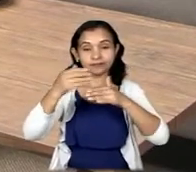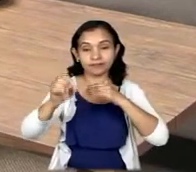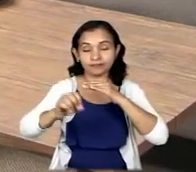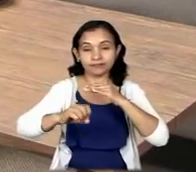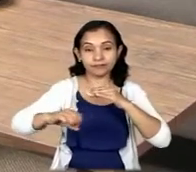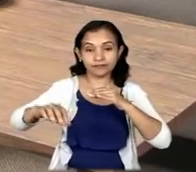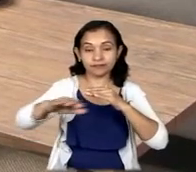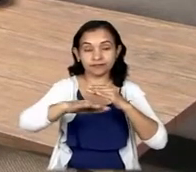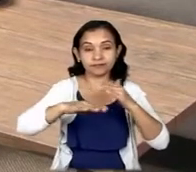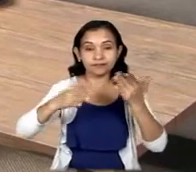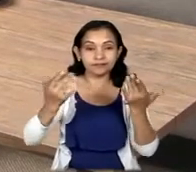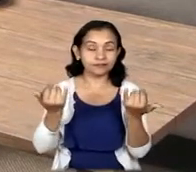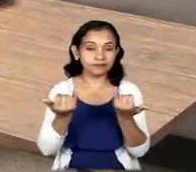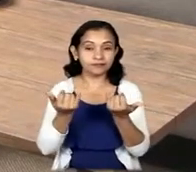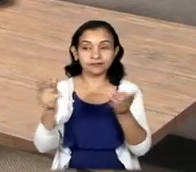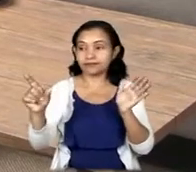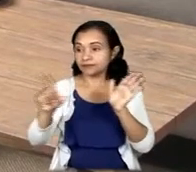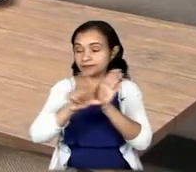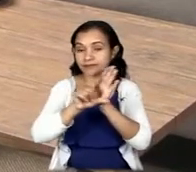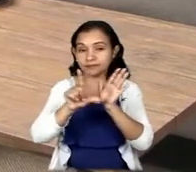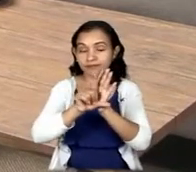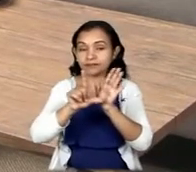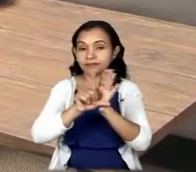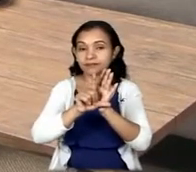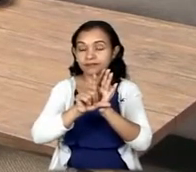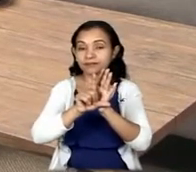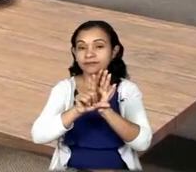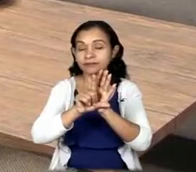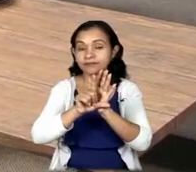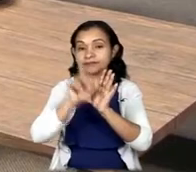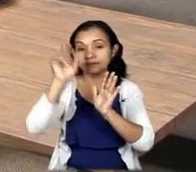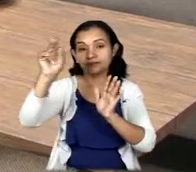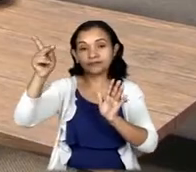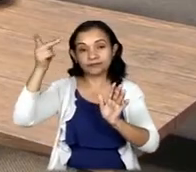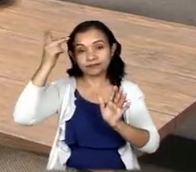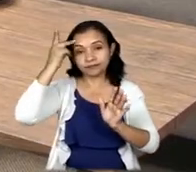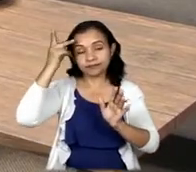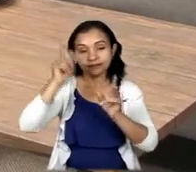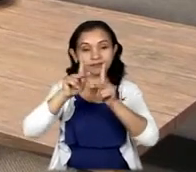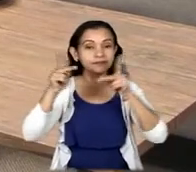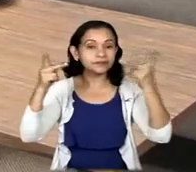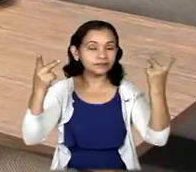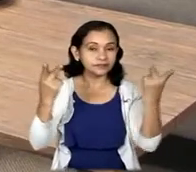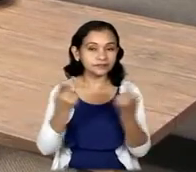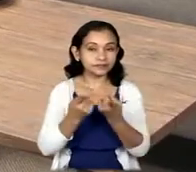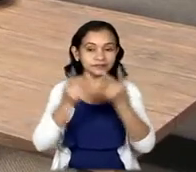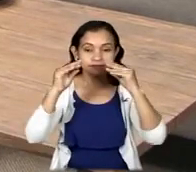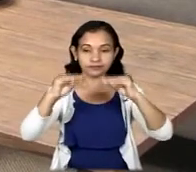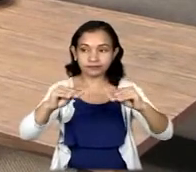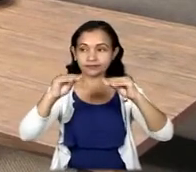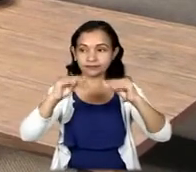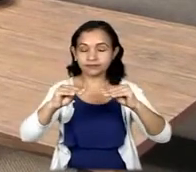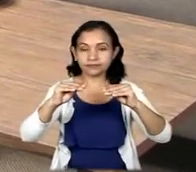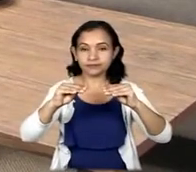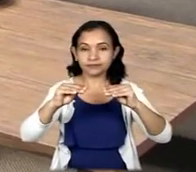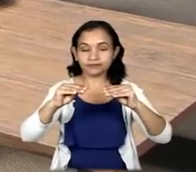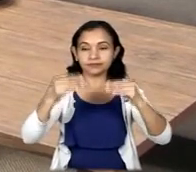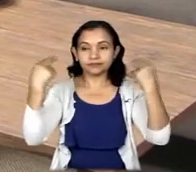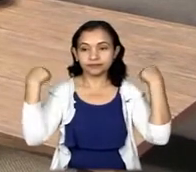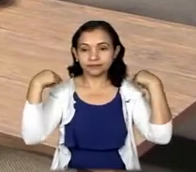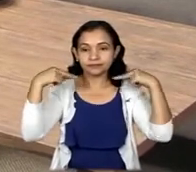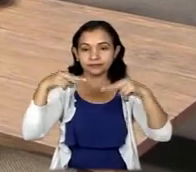sociales desde una ley y concretamente desde políticas públicas para el desarrollo de la educación y de la calidad de los